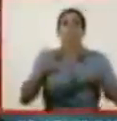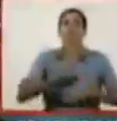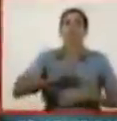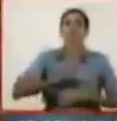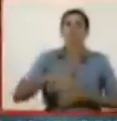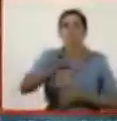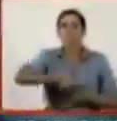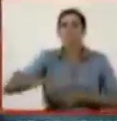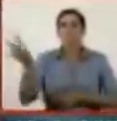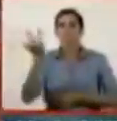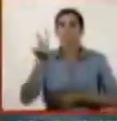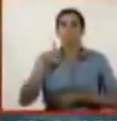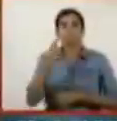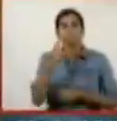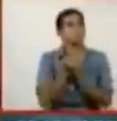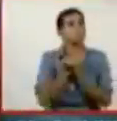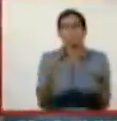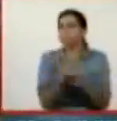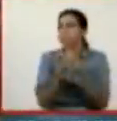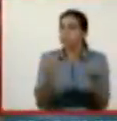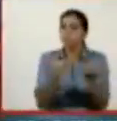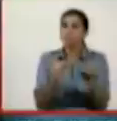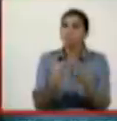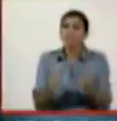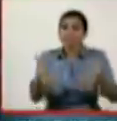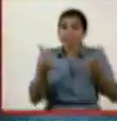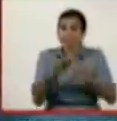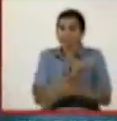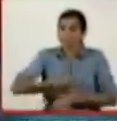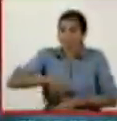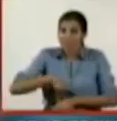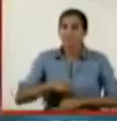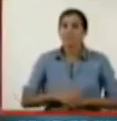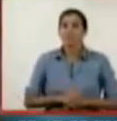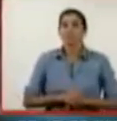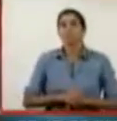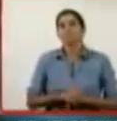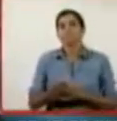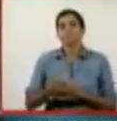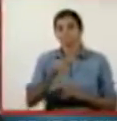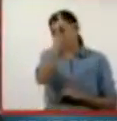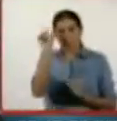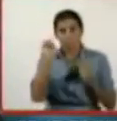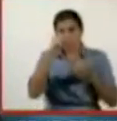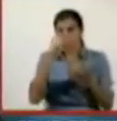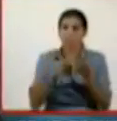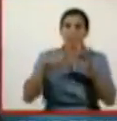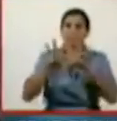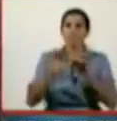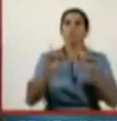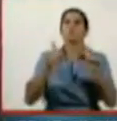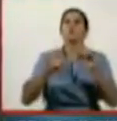Venezuela ante la imposibilidad de lograr el poder por la vía electoral López arranca en el 2014 su nuevo proyecto